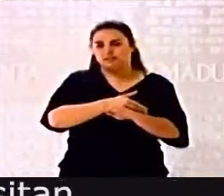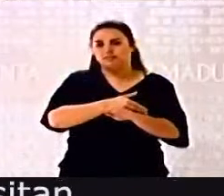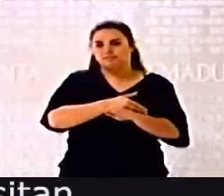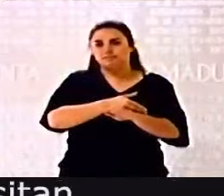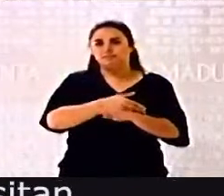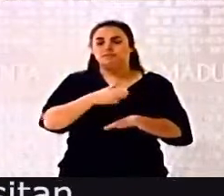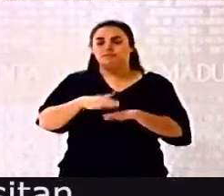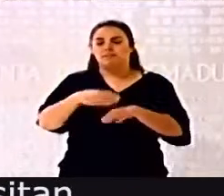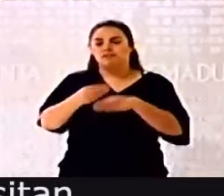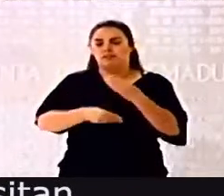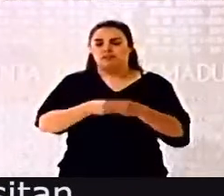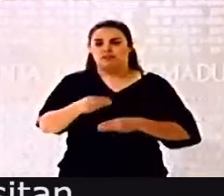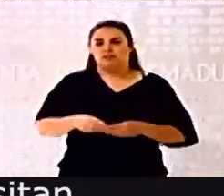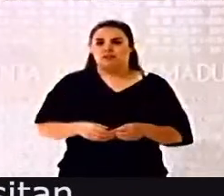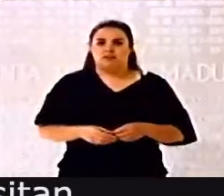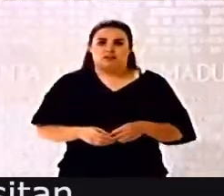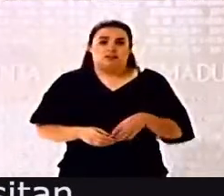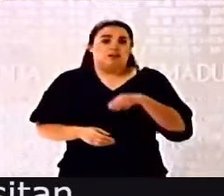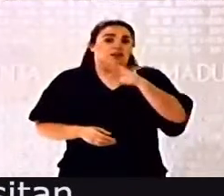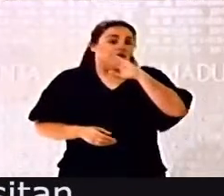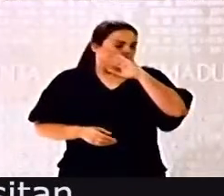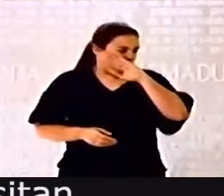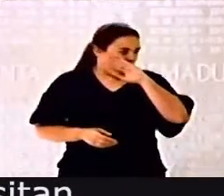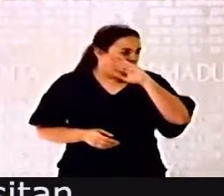para realizarlo.